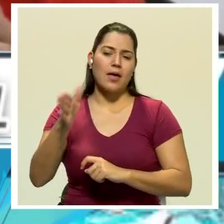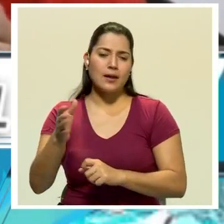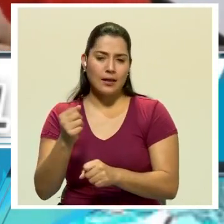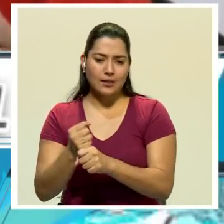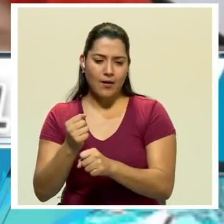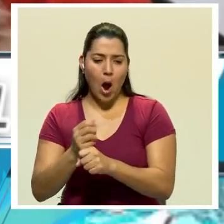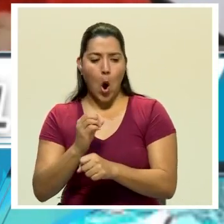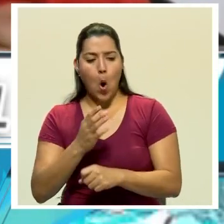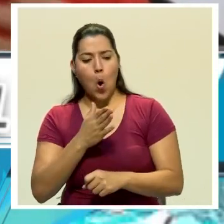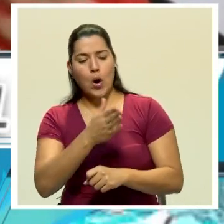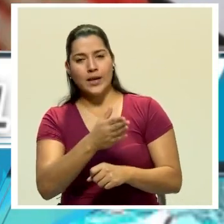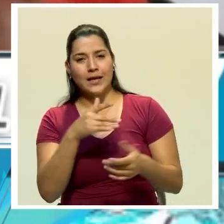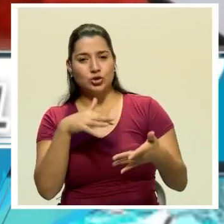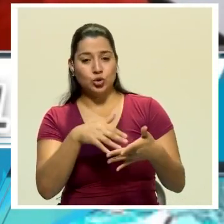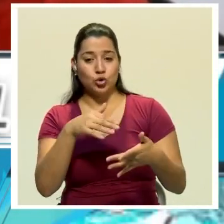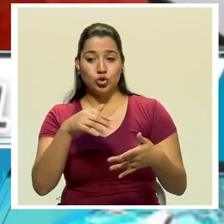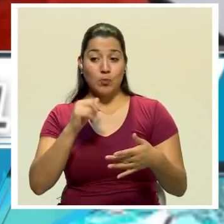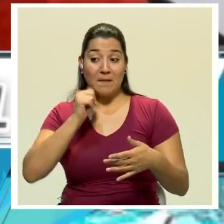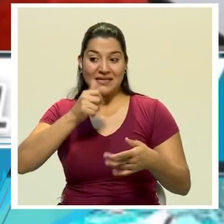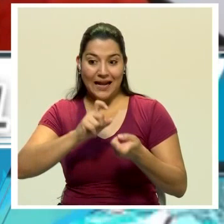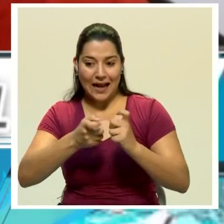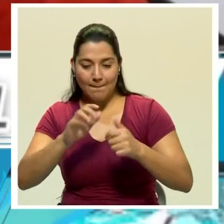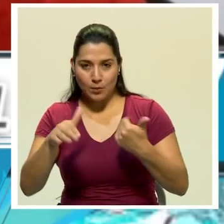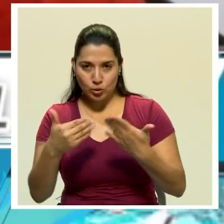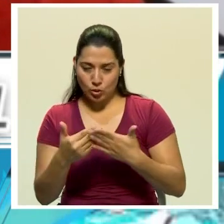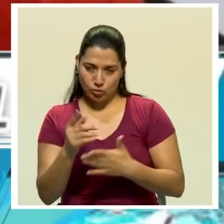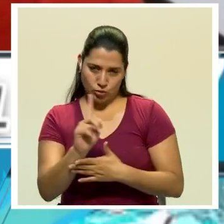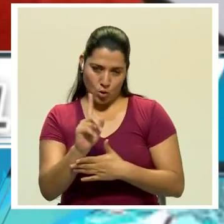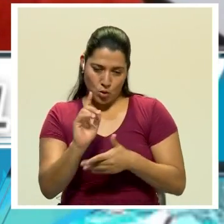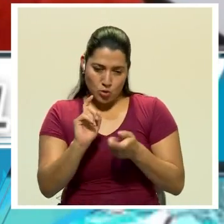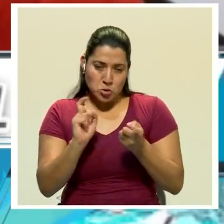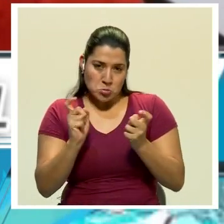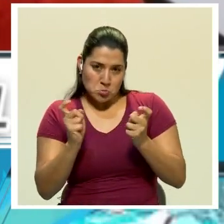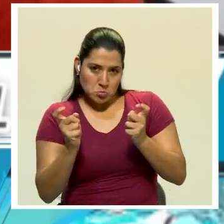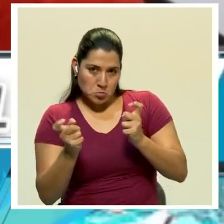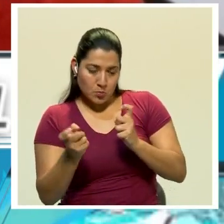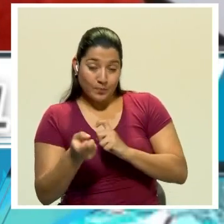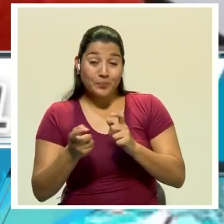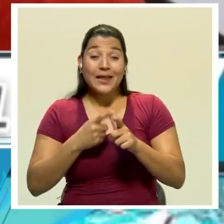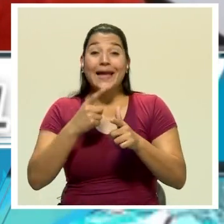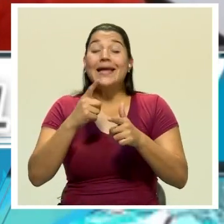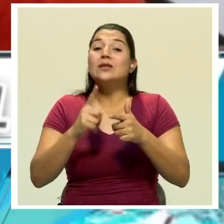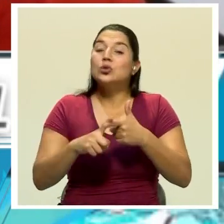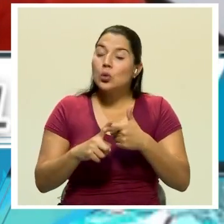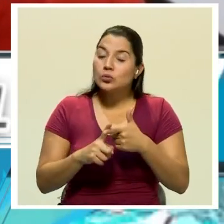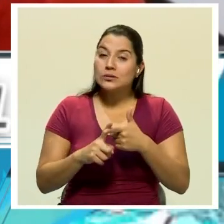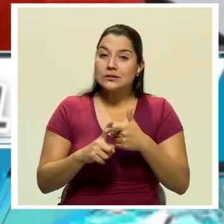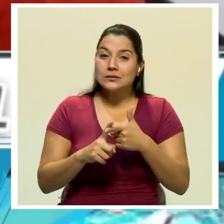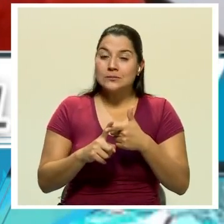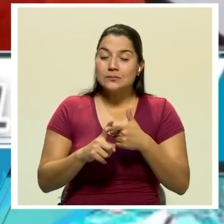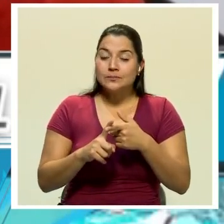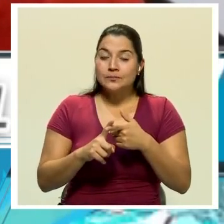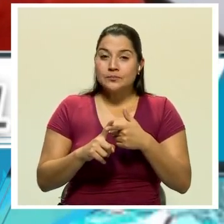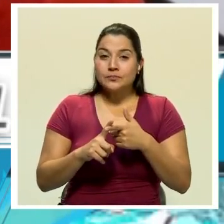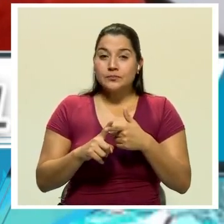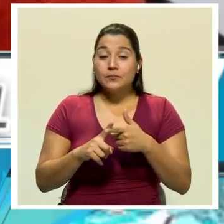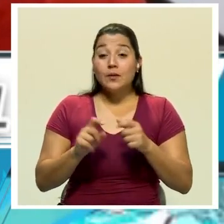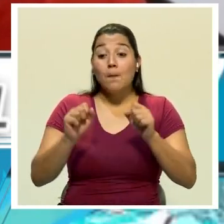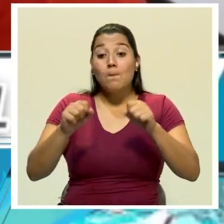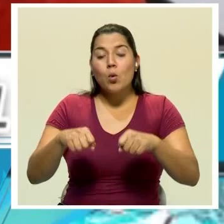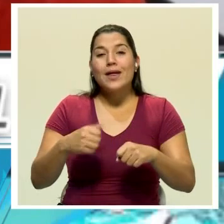estudio. Esto lo que provoca evidentemente es que van a haber un cierto